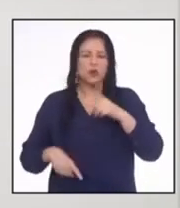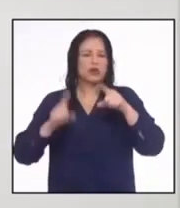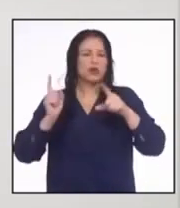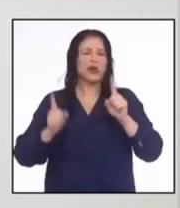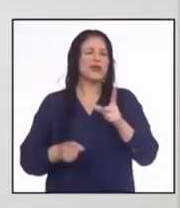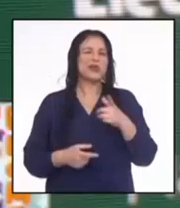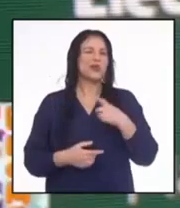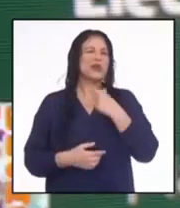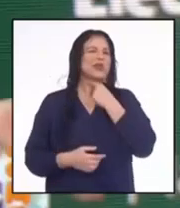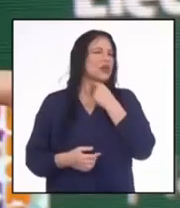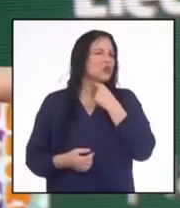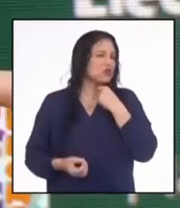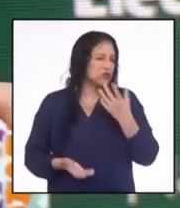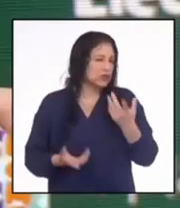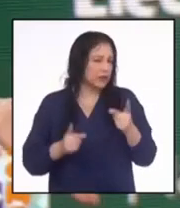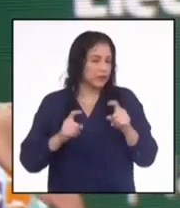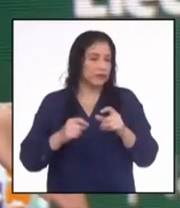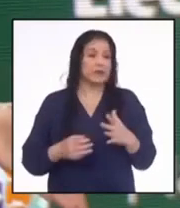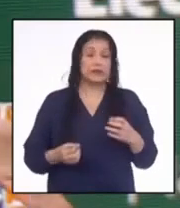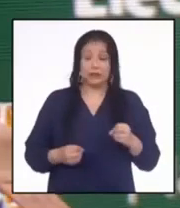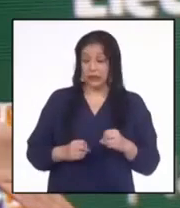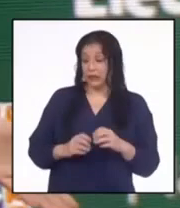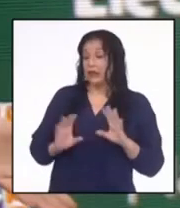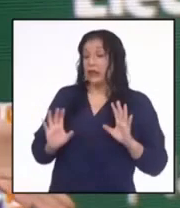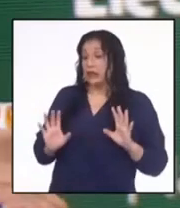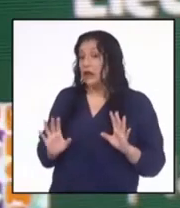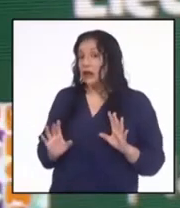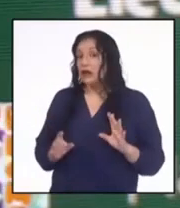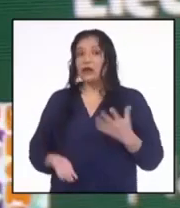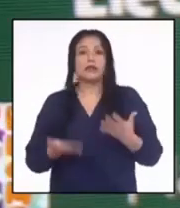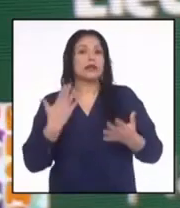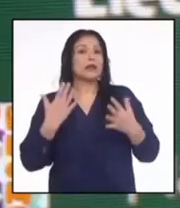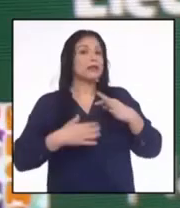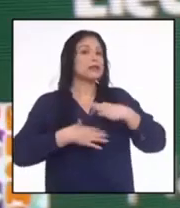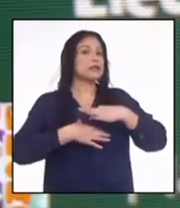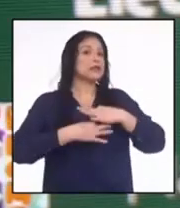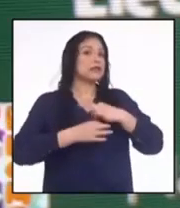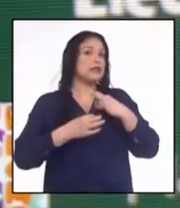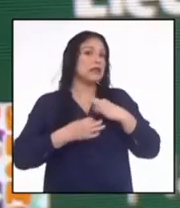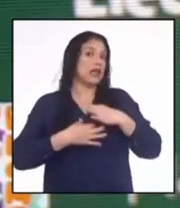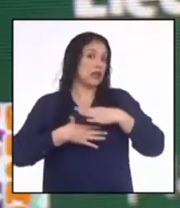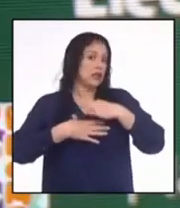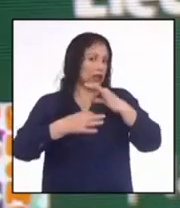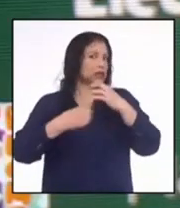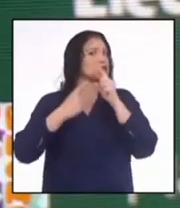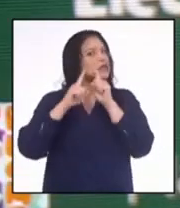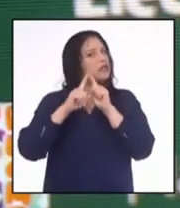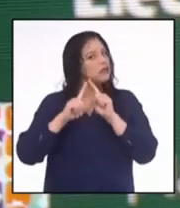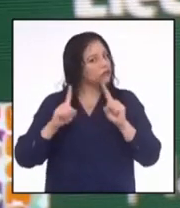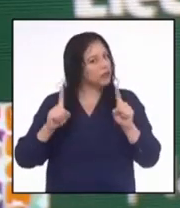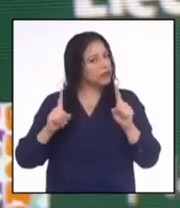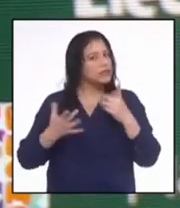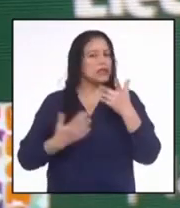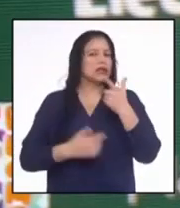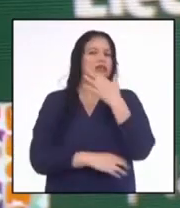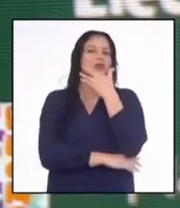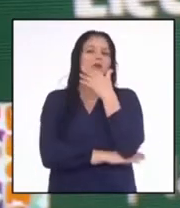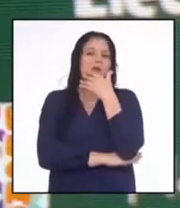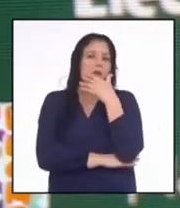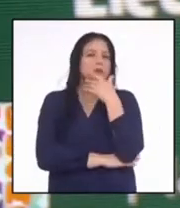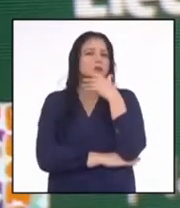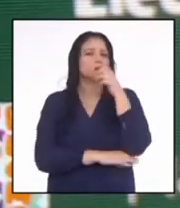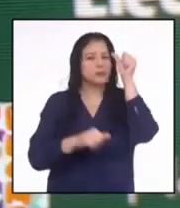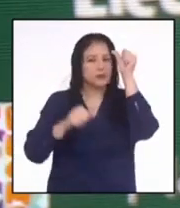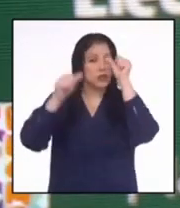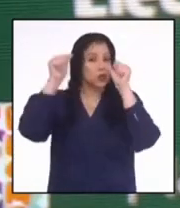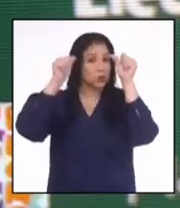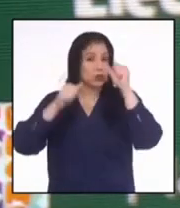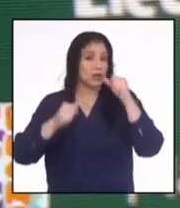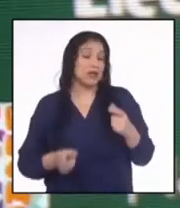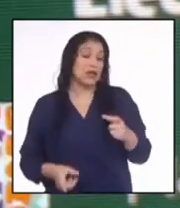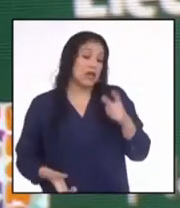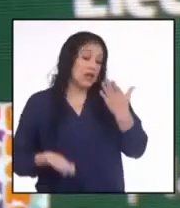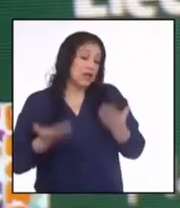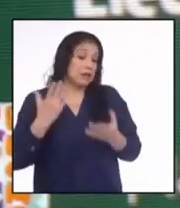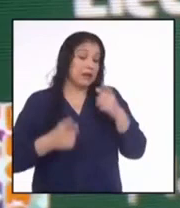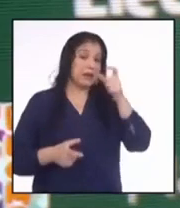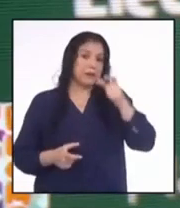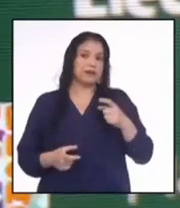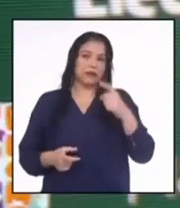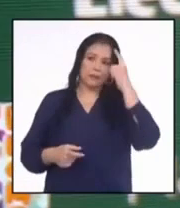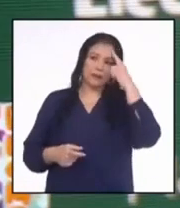de convencer? Claro, y puede haber intereses de por medio. Eso crea suspicacias. Uno puede pensar que se acercan a ti por